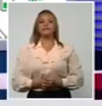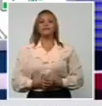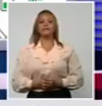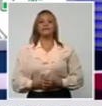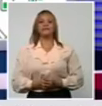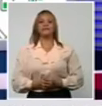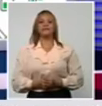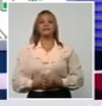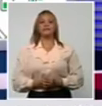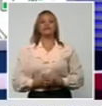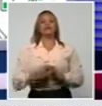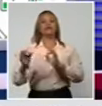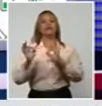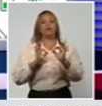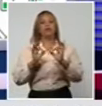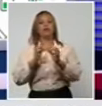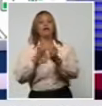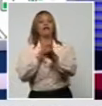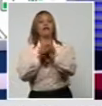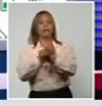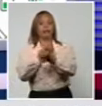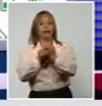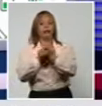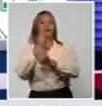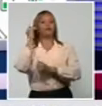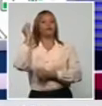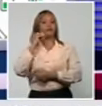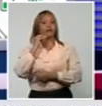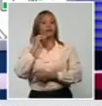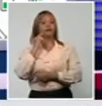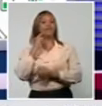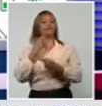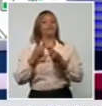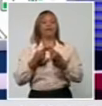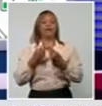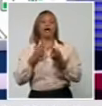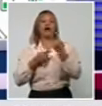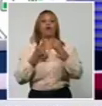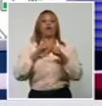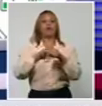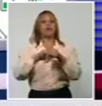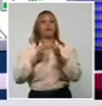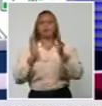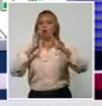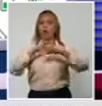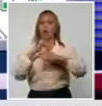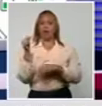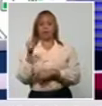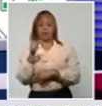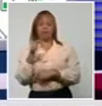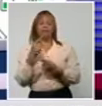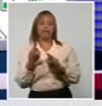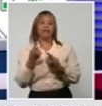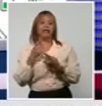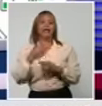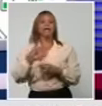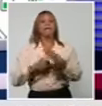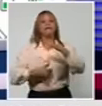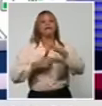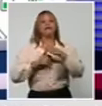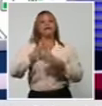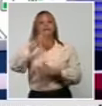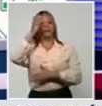Percepción de riesgo, percepción del peligro a pesar del tiempo y que no reporten nuevos casos. El presidente de la República, Miguel Díaz-Canel Bermúdez,